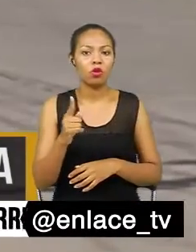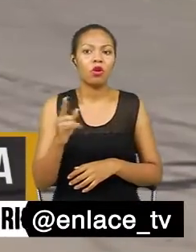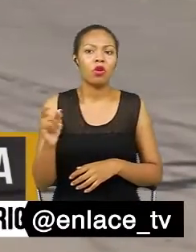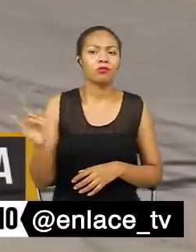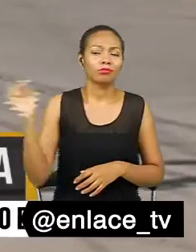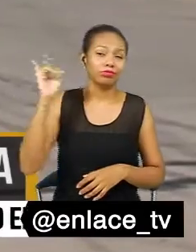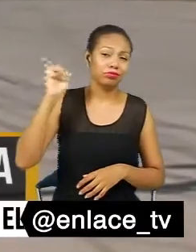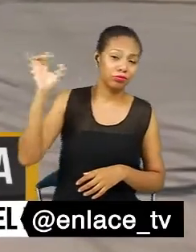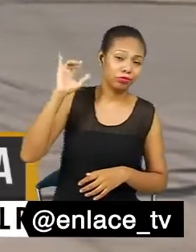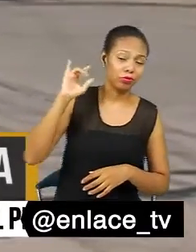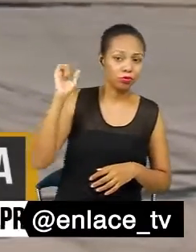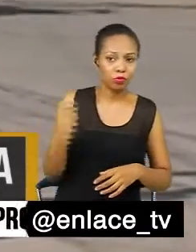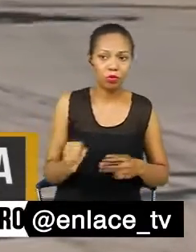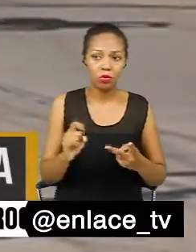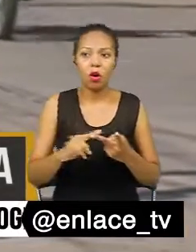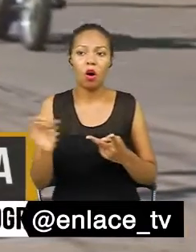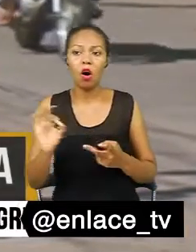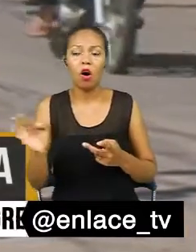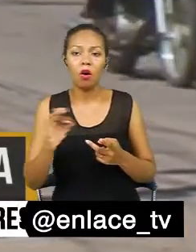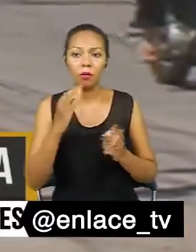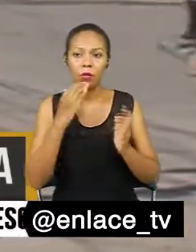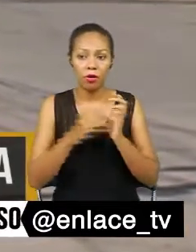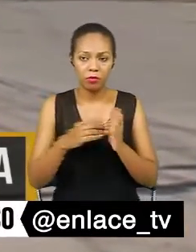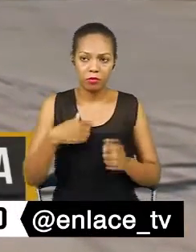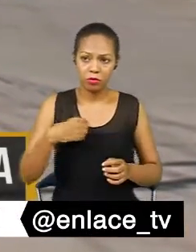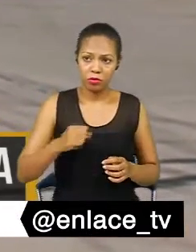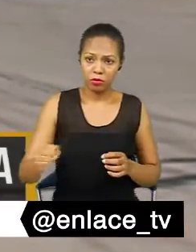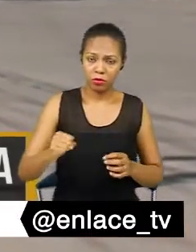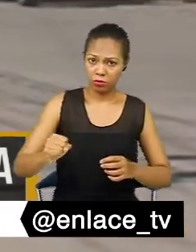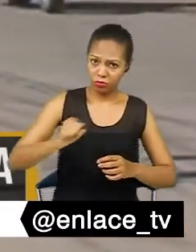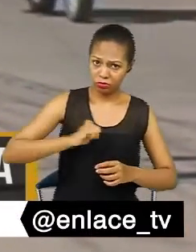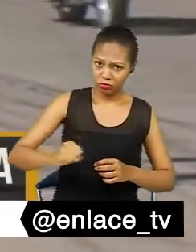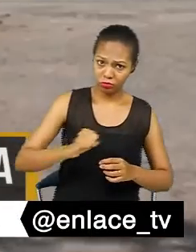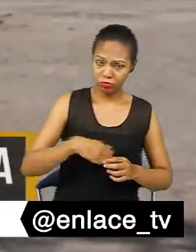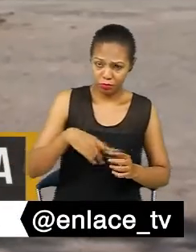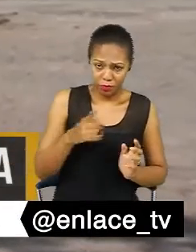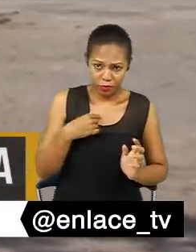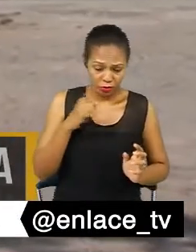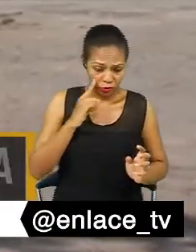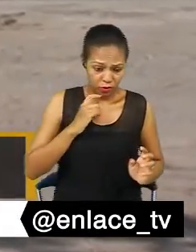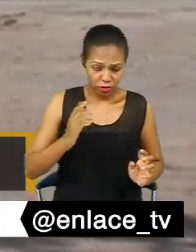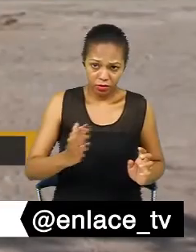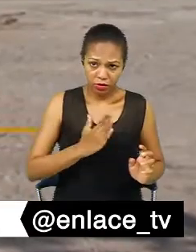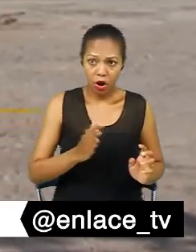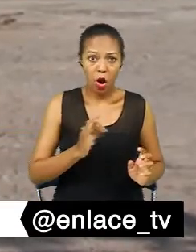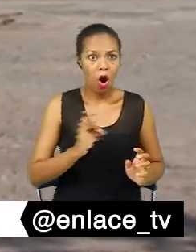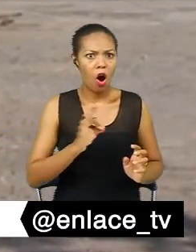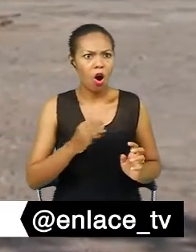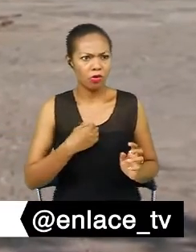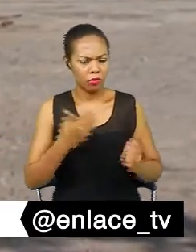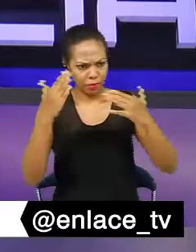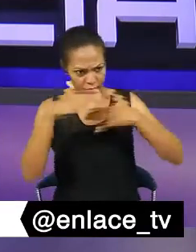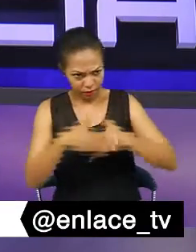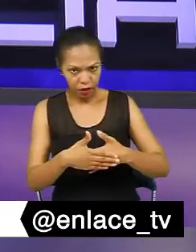del espacio público, derechos sexuales, invasión a la intimidad, realizar necesidades fisiológicas en la vía, entre